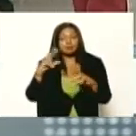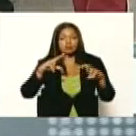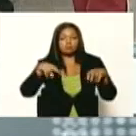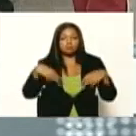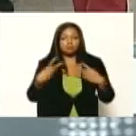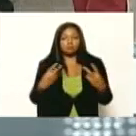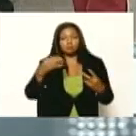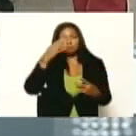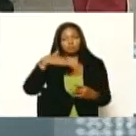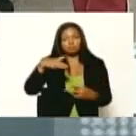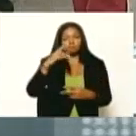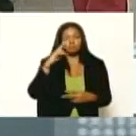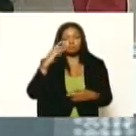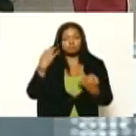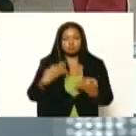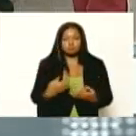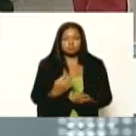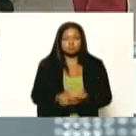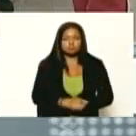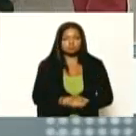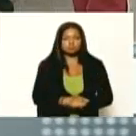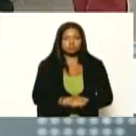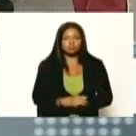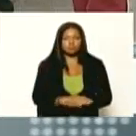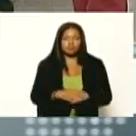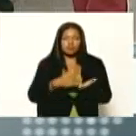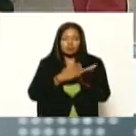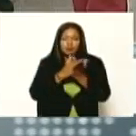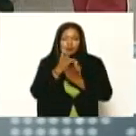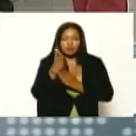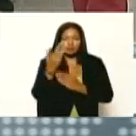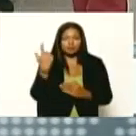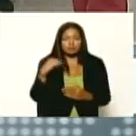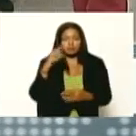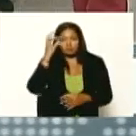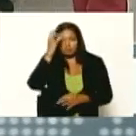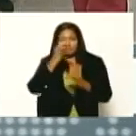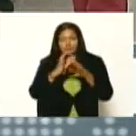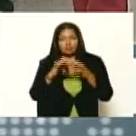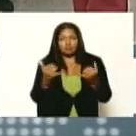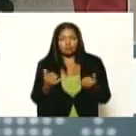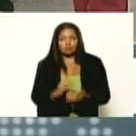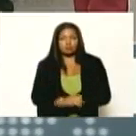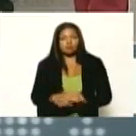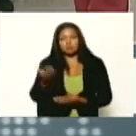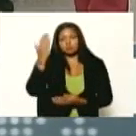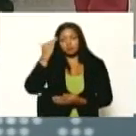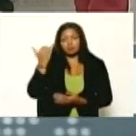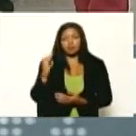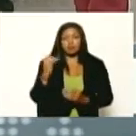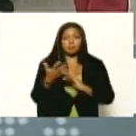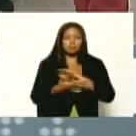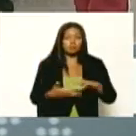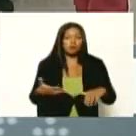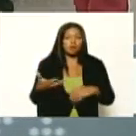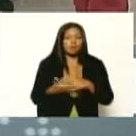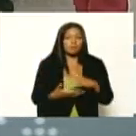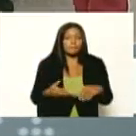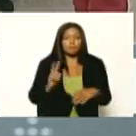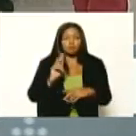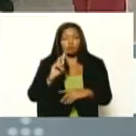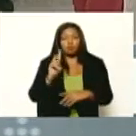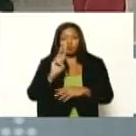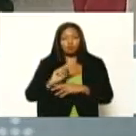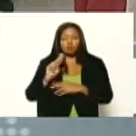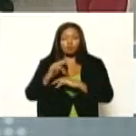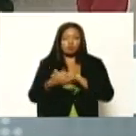de un pueblo que cree, que es leal, que tiene fe, que sabe que hay problemas, pero que no utiliza los